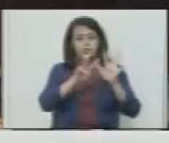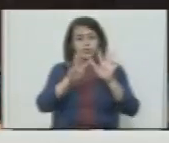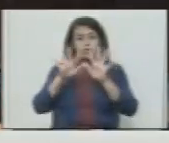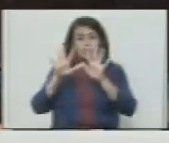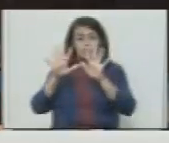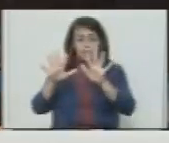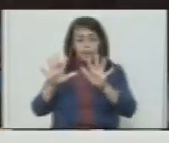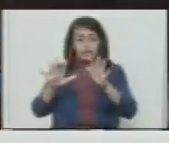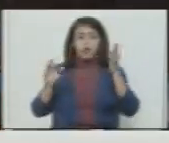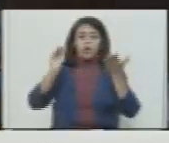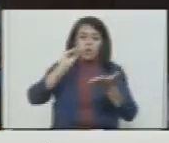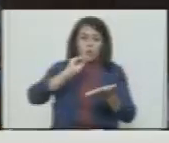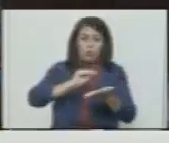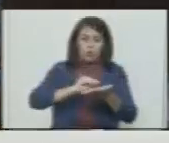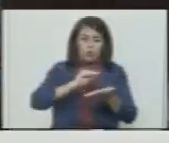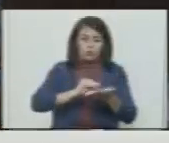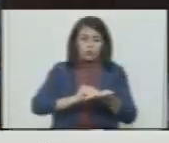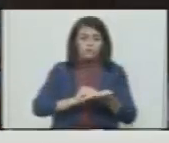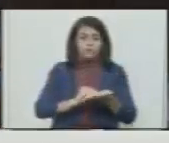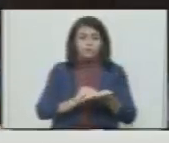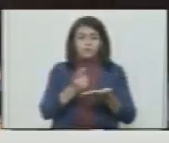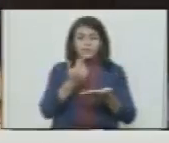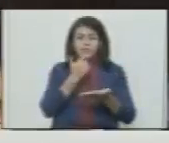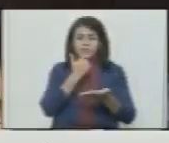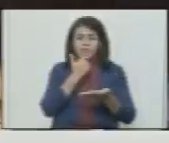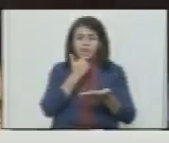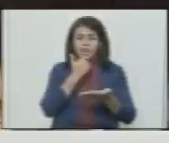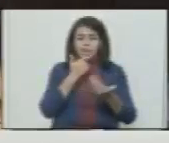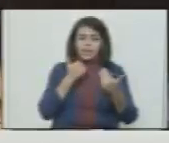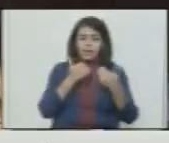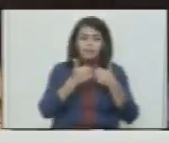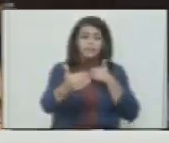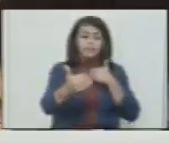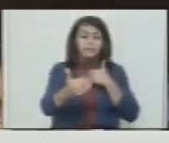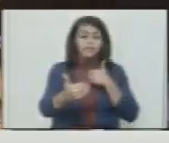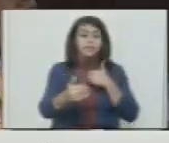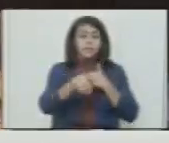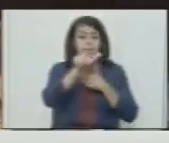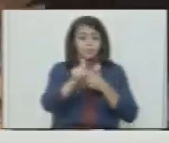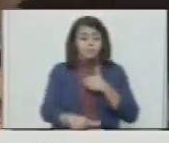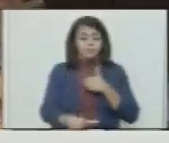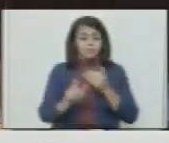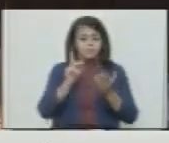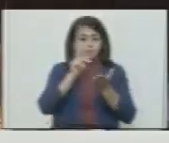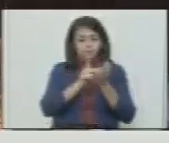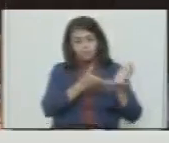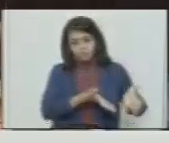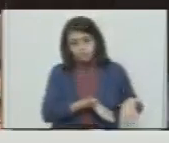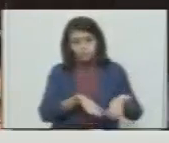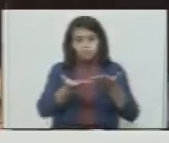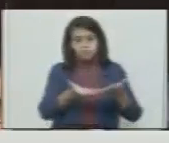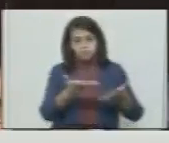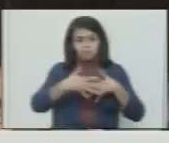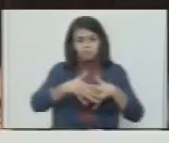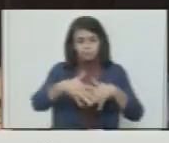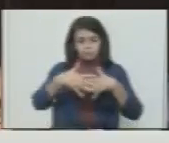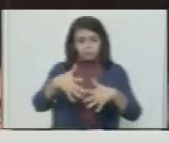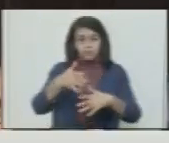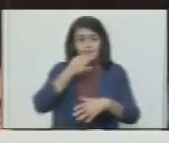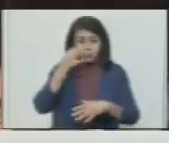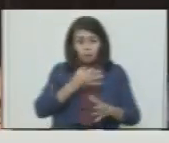abril de 1810. Otra vez, a escasa distancia, se cuenta que fue uno de los que arengó a la multitud